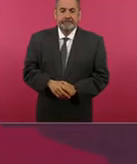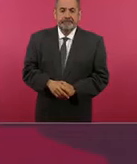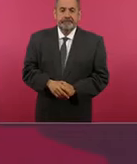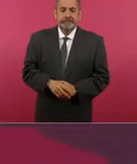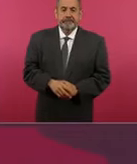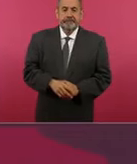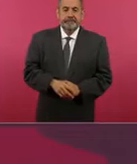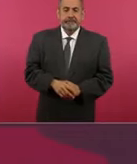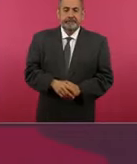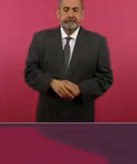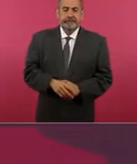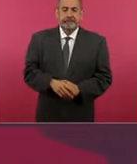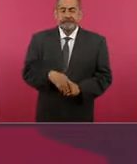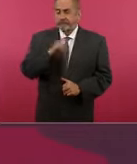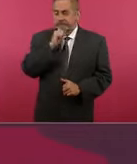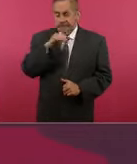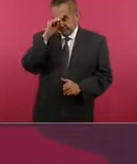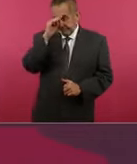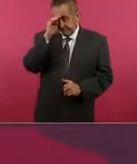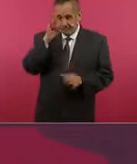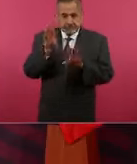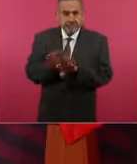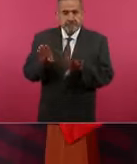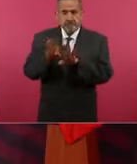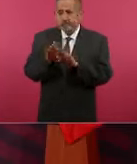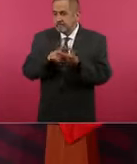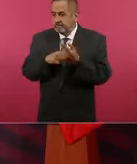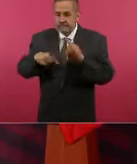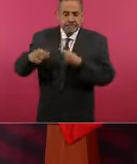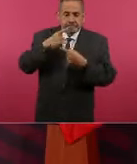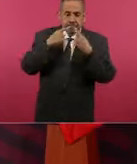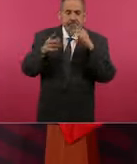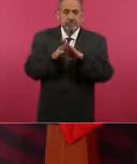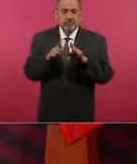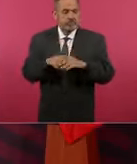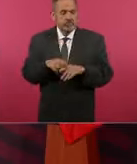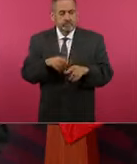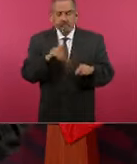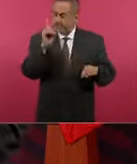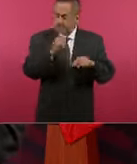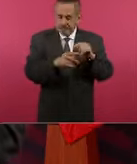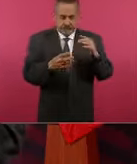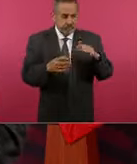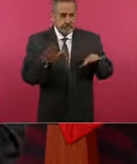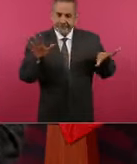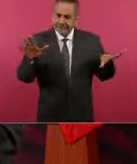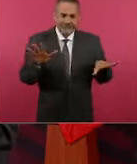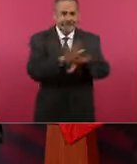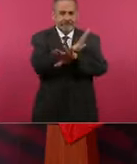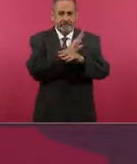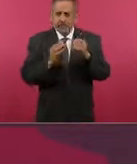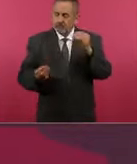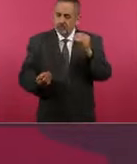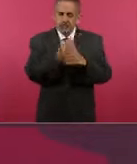Y hay que buscar la forma de renovar el Poder Judicial,